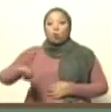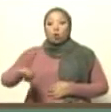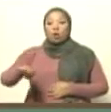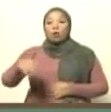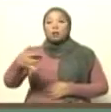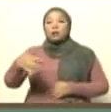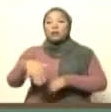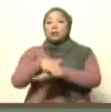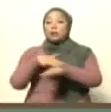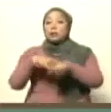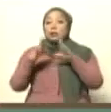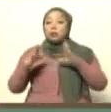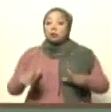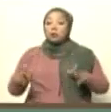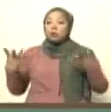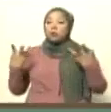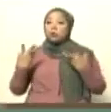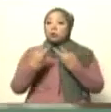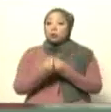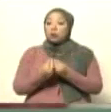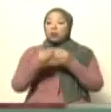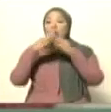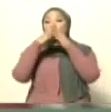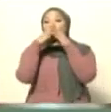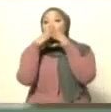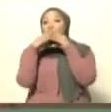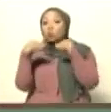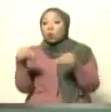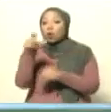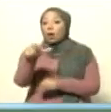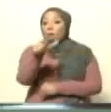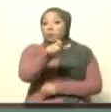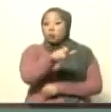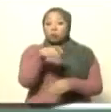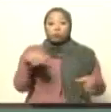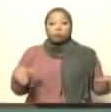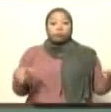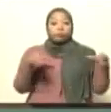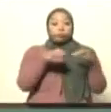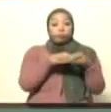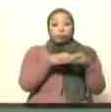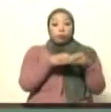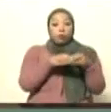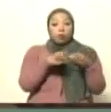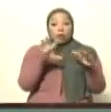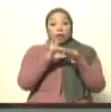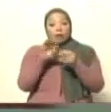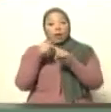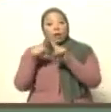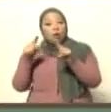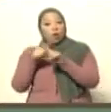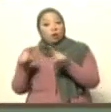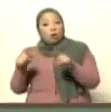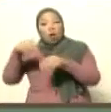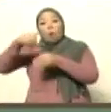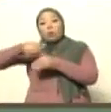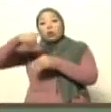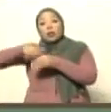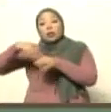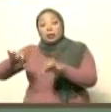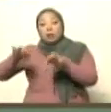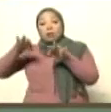Sandinista está reunido pues con todas las unidades de victoria electoral, nosotros las llamamos